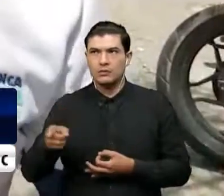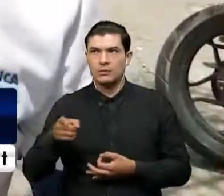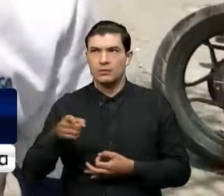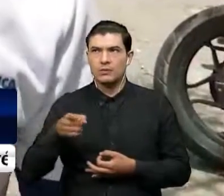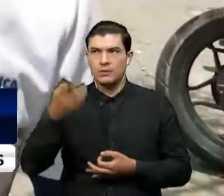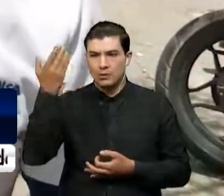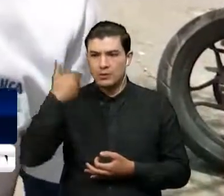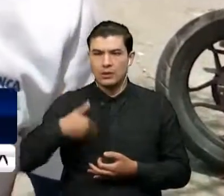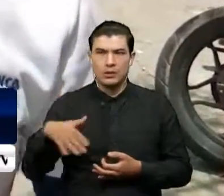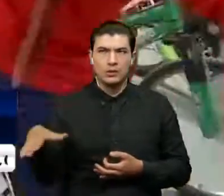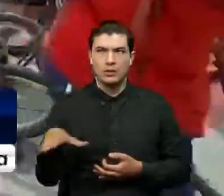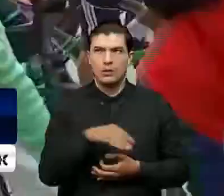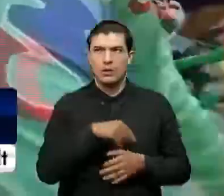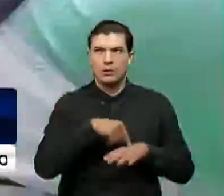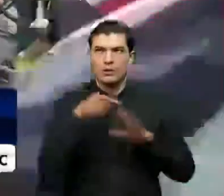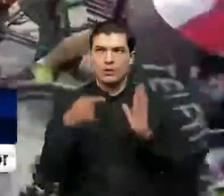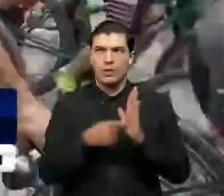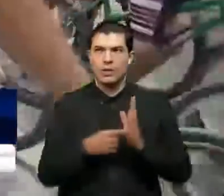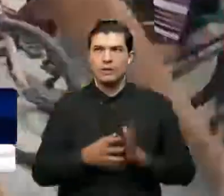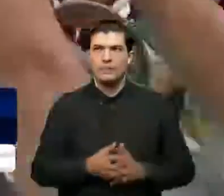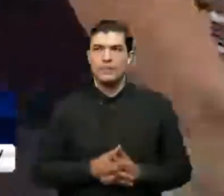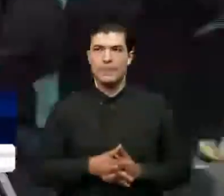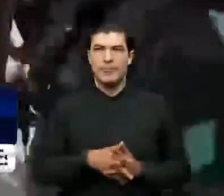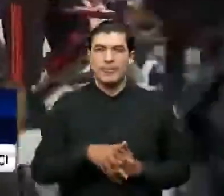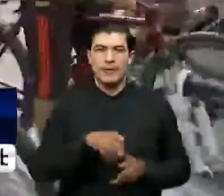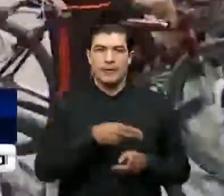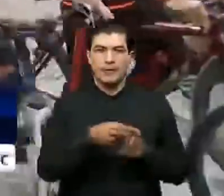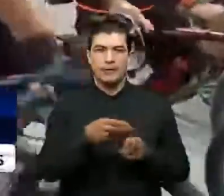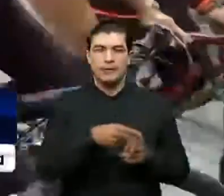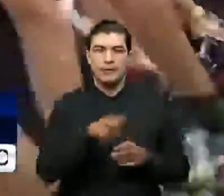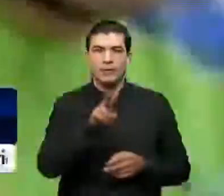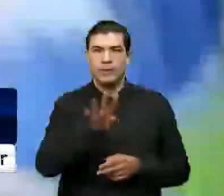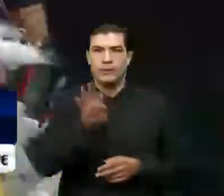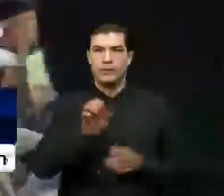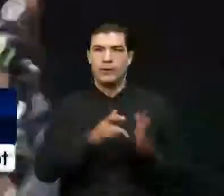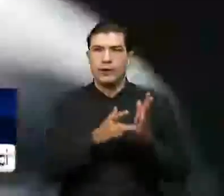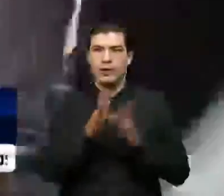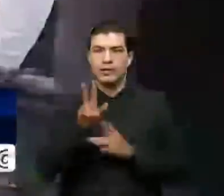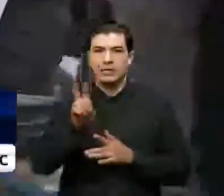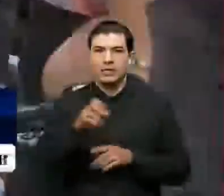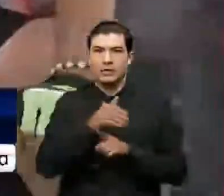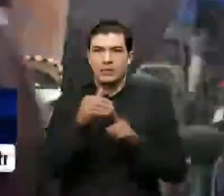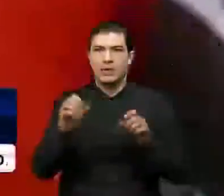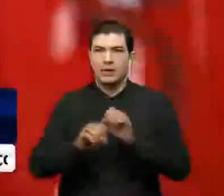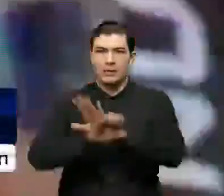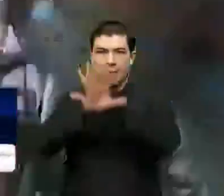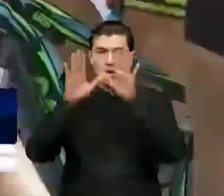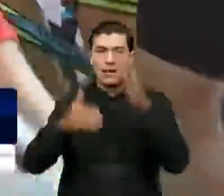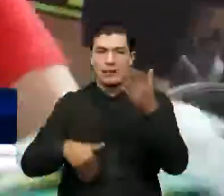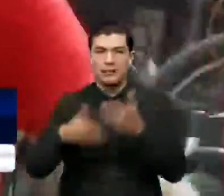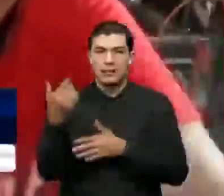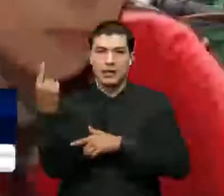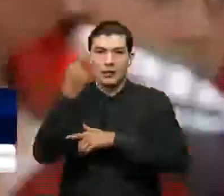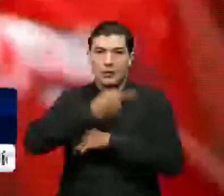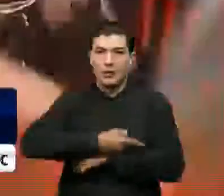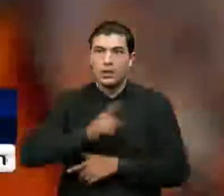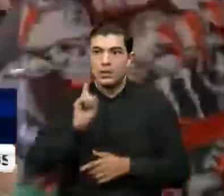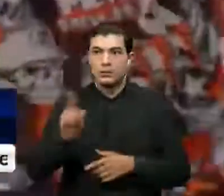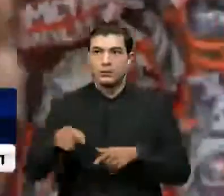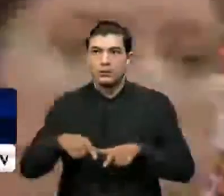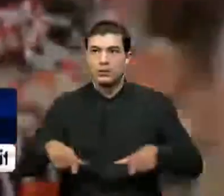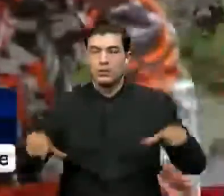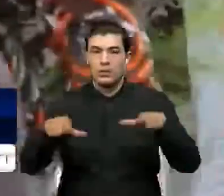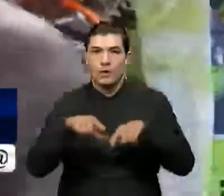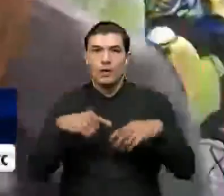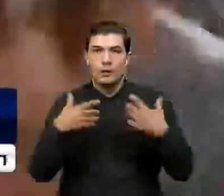toda la pinta como dice en completa domingo 29 abril 6 y 30 de la mañana de la cita para dar la partida a una jornada vivida desde los caballitos de acero